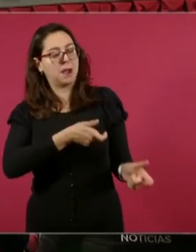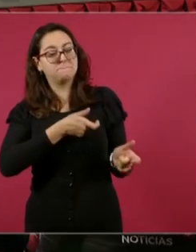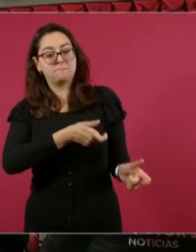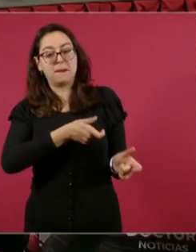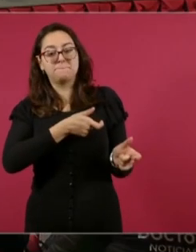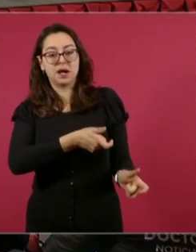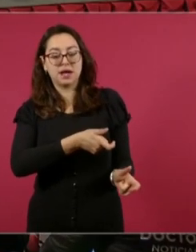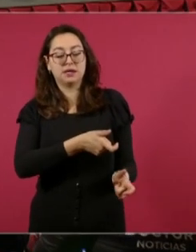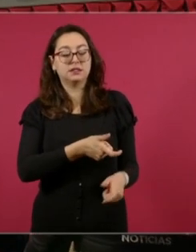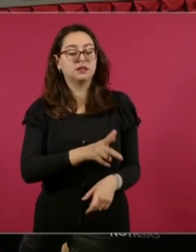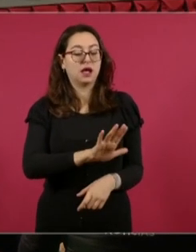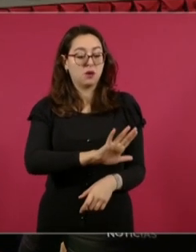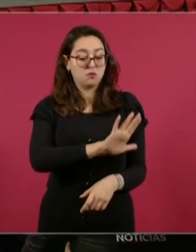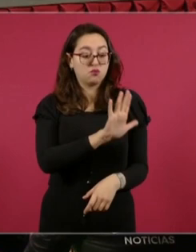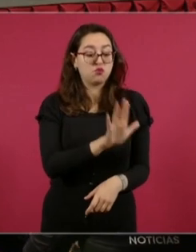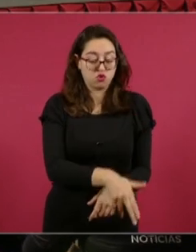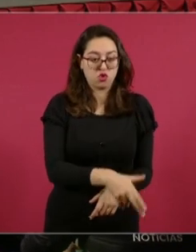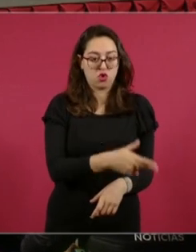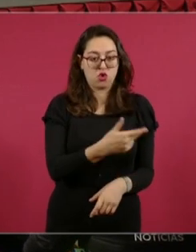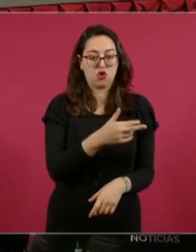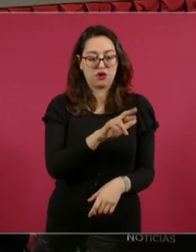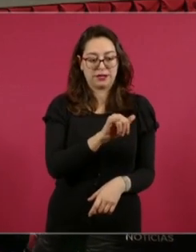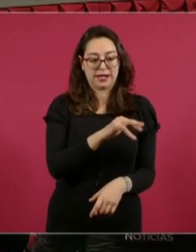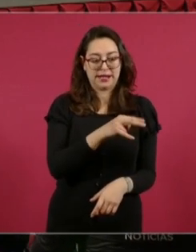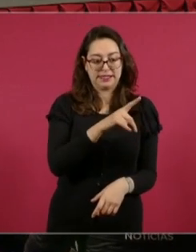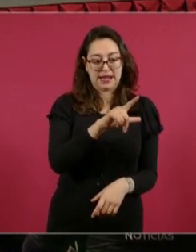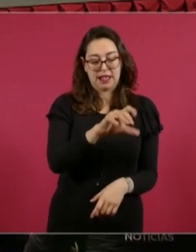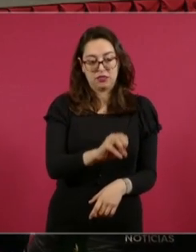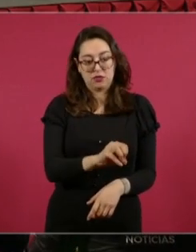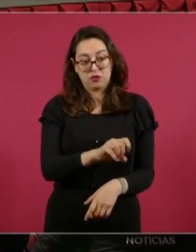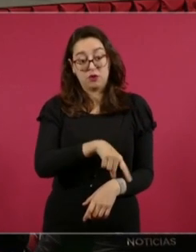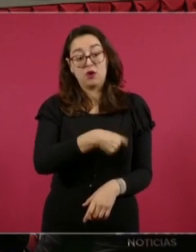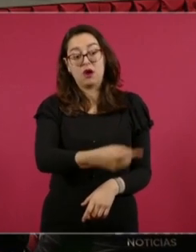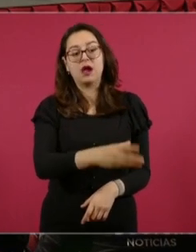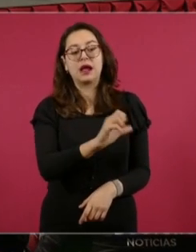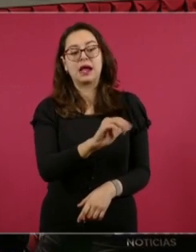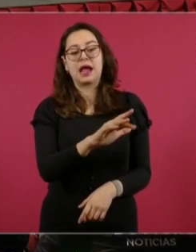Reinaldo e hiriendo de gravedad a Carlos Andrés. Adelante.